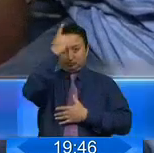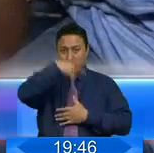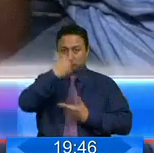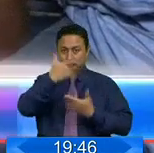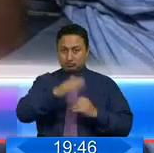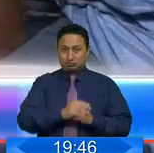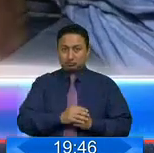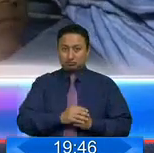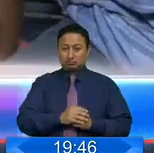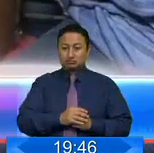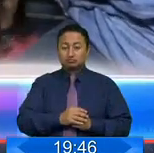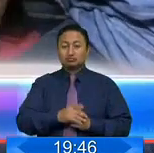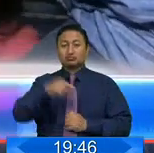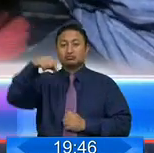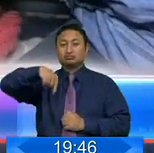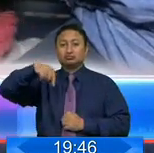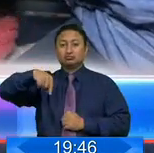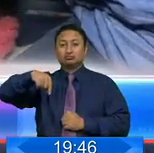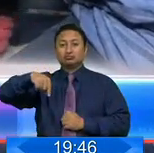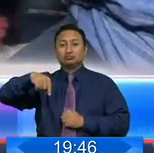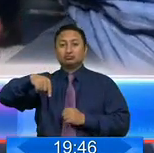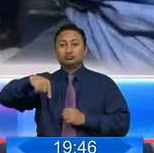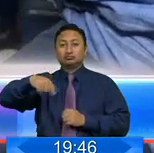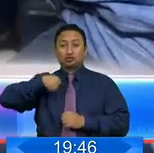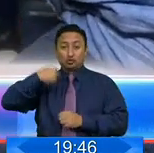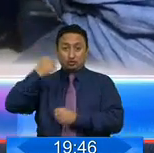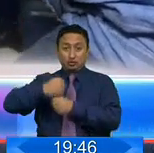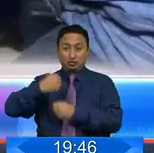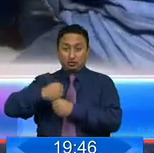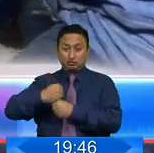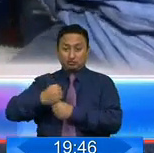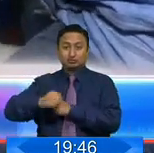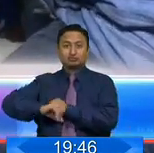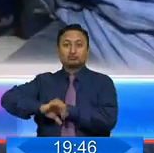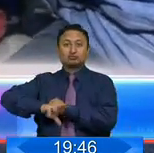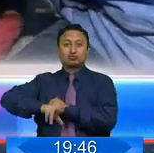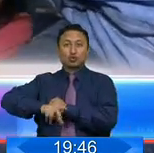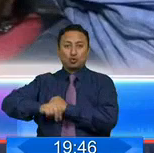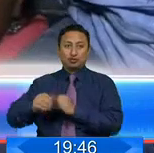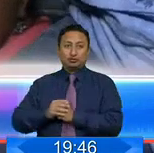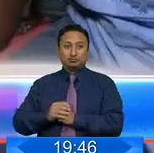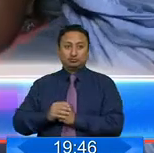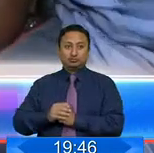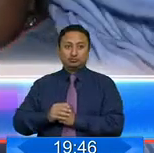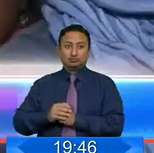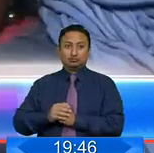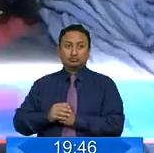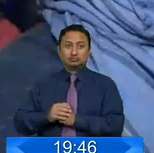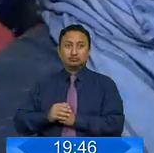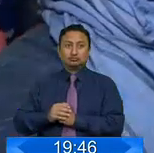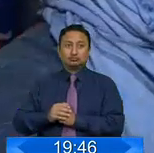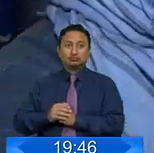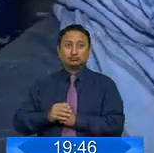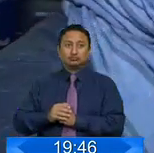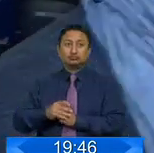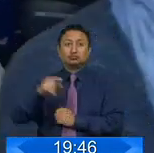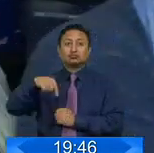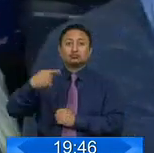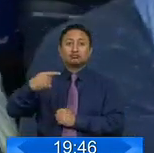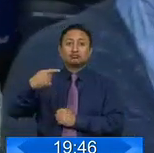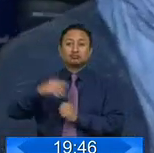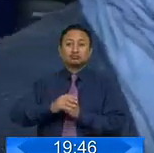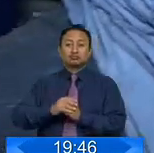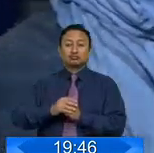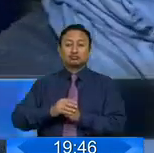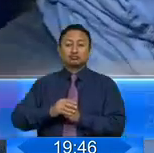estuvo hurtando en el lugar de donde trabajo. Entonces confié plenamente en el cabildo indígena para que